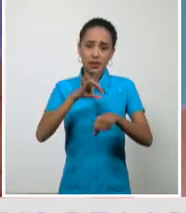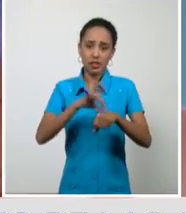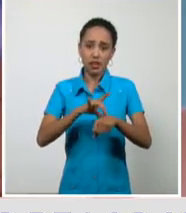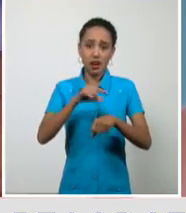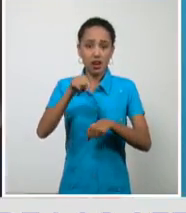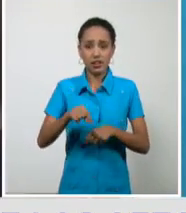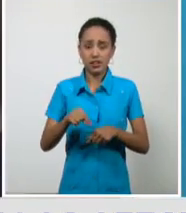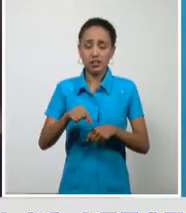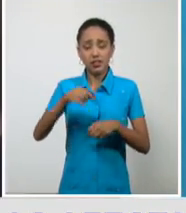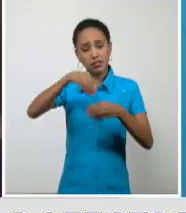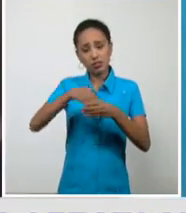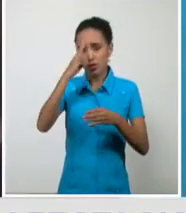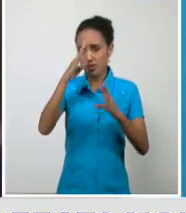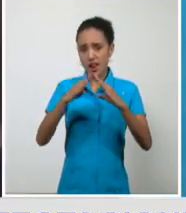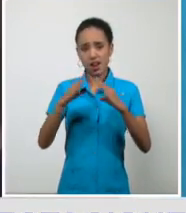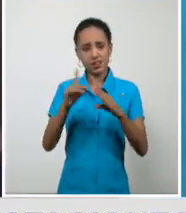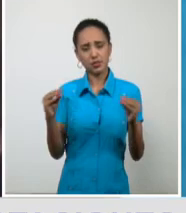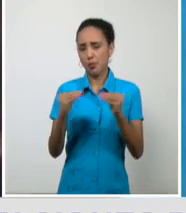esta casa.